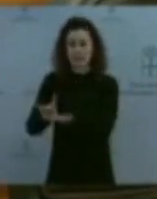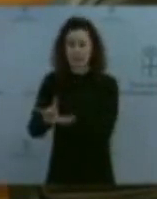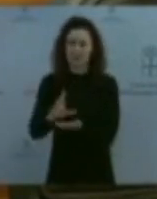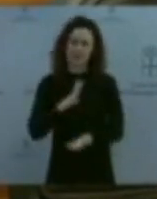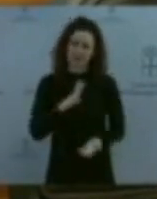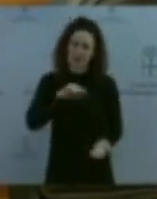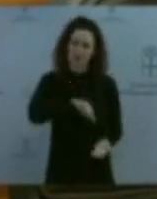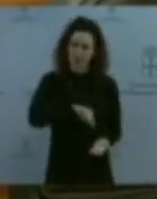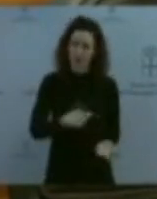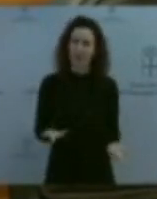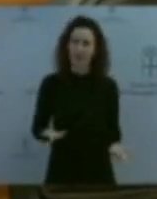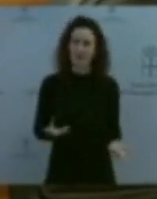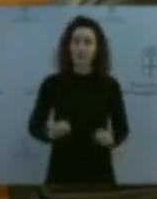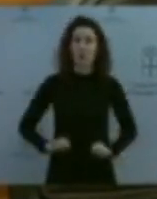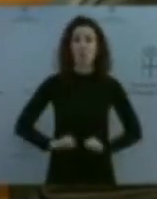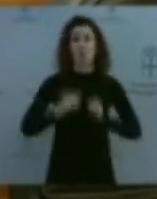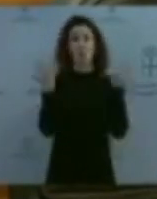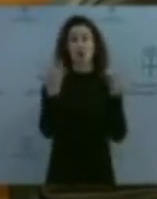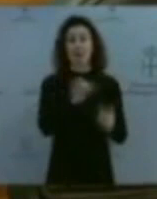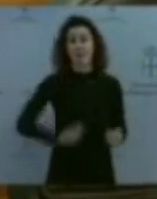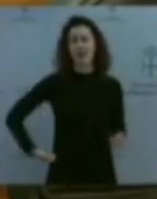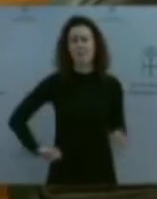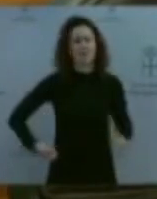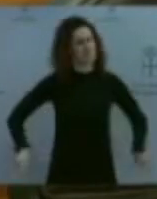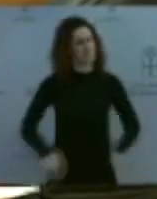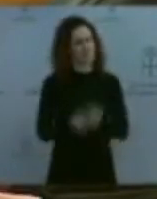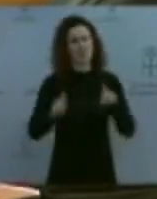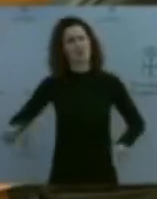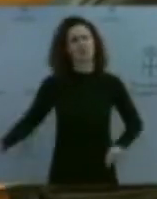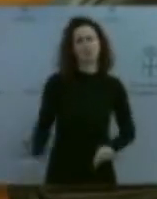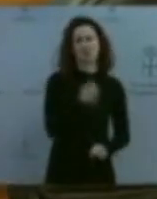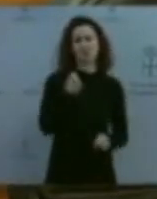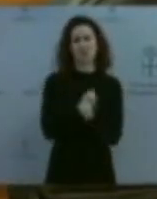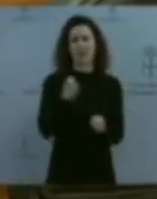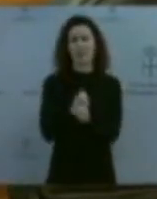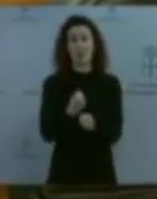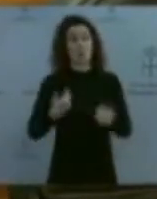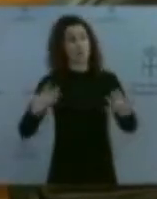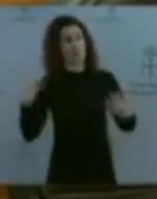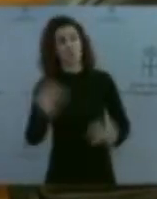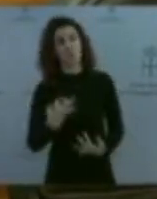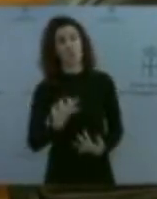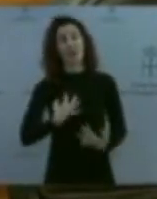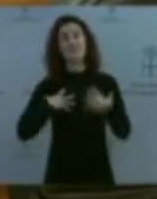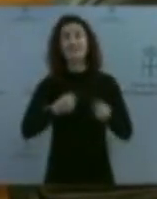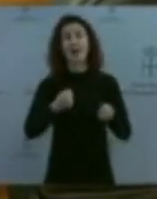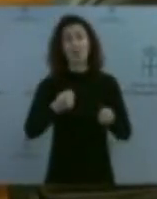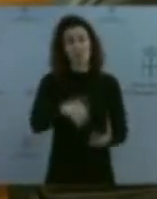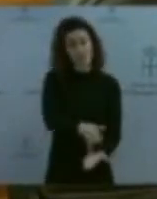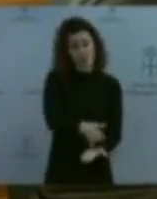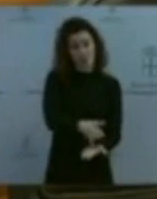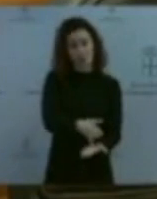ir a trabajar poniendo en riesgo su salud. No hay que olvidar que el 78,9% del capital de esa empresa